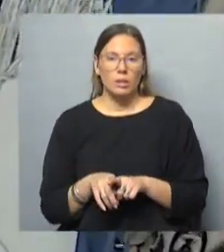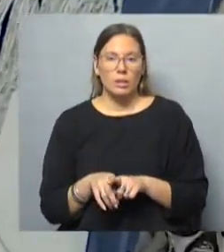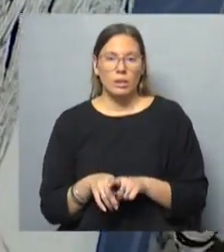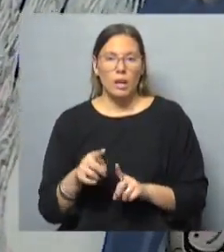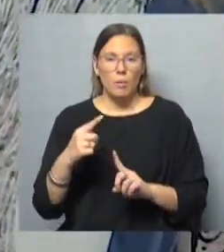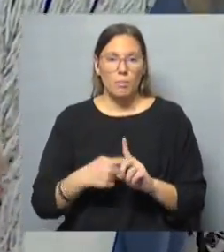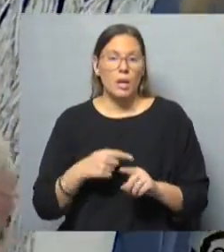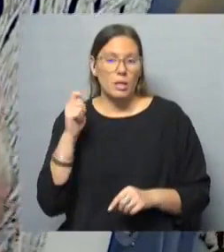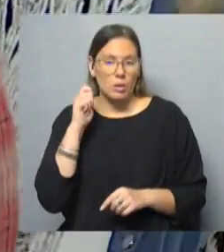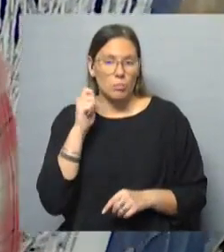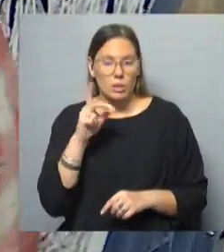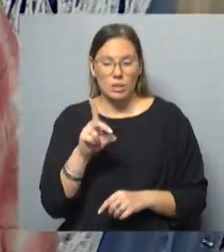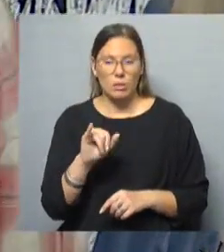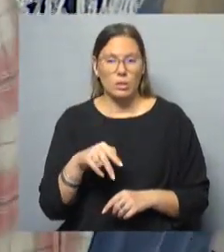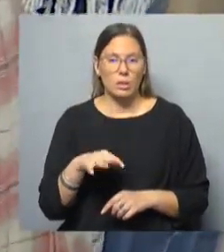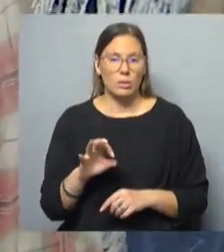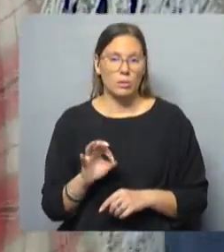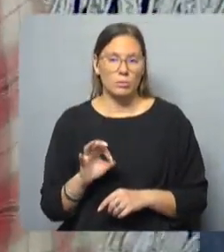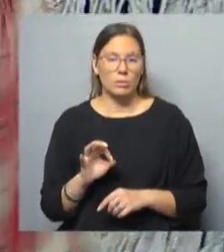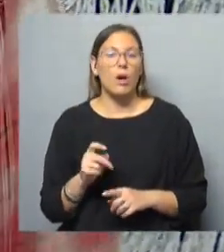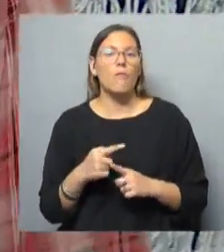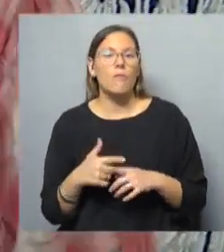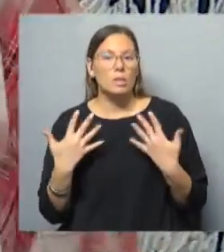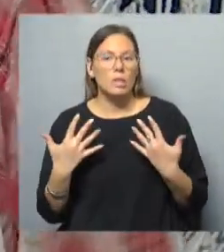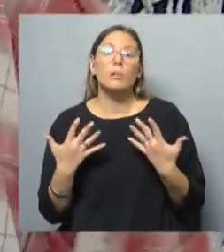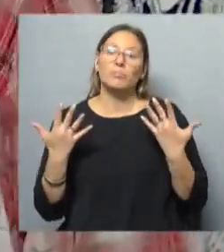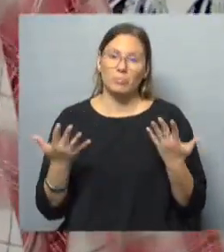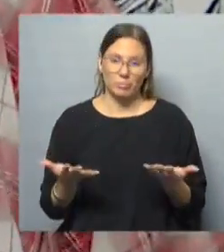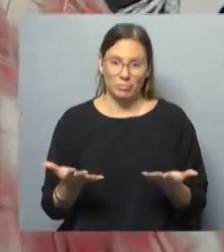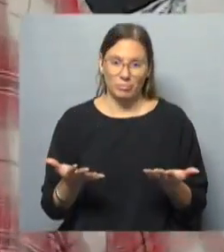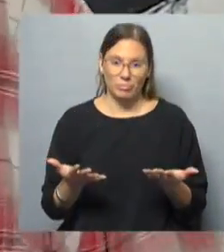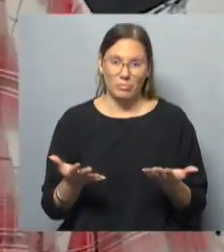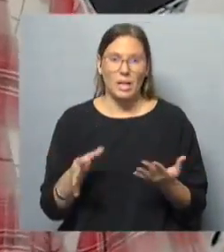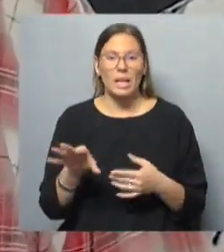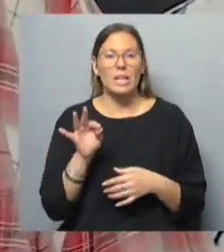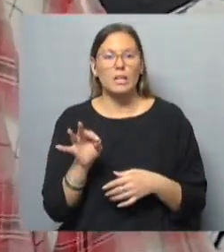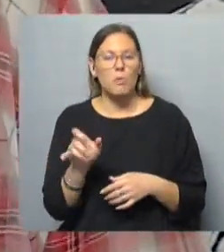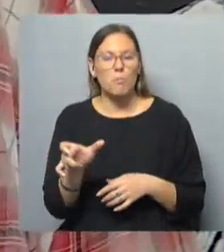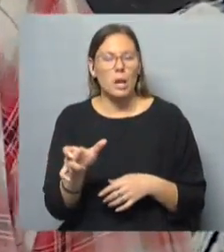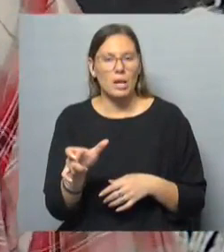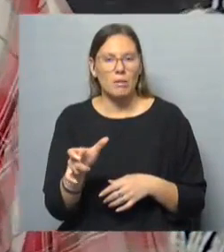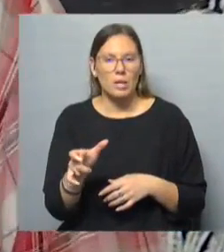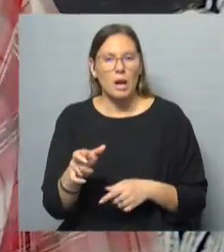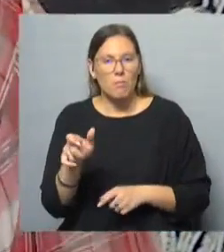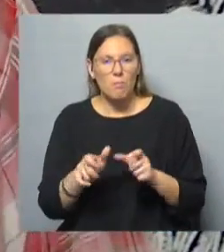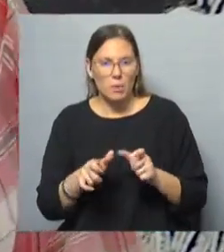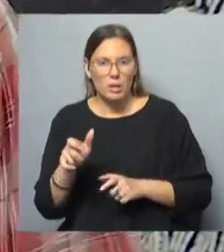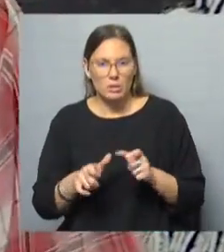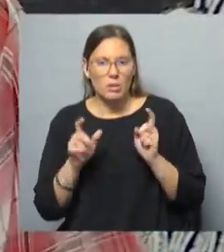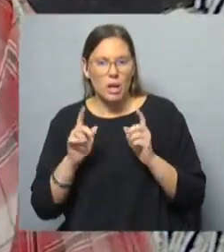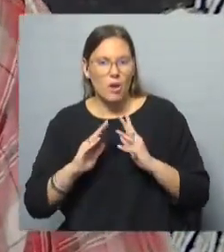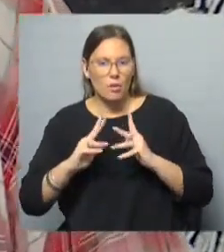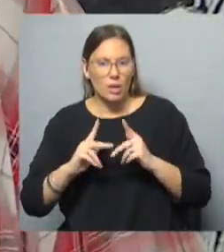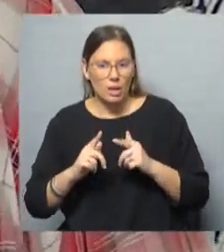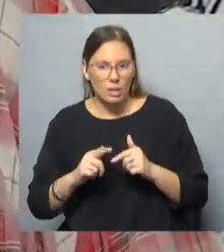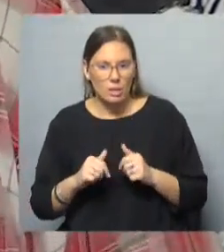mes del cumpleaños de Dino, celebrarlo por eso mismo, por eso optamos por esa palabra. Con la gente que también lo está organizando,